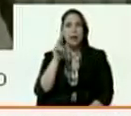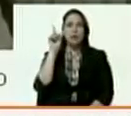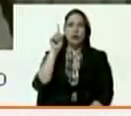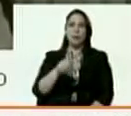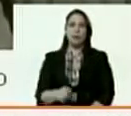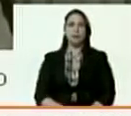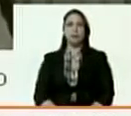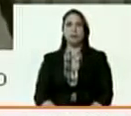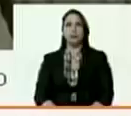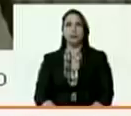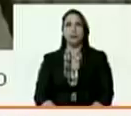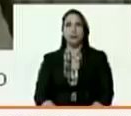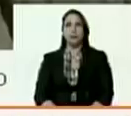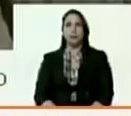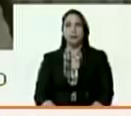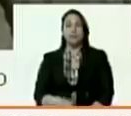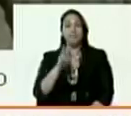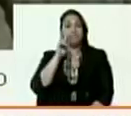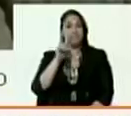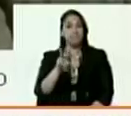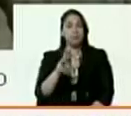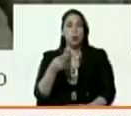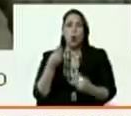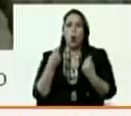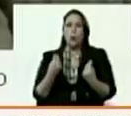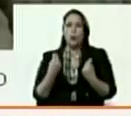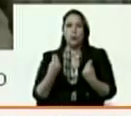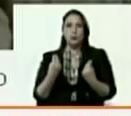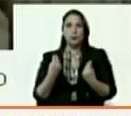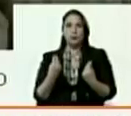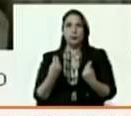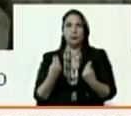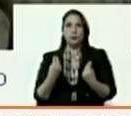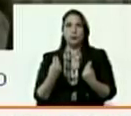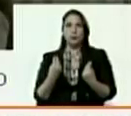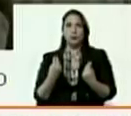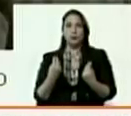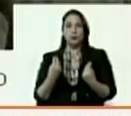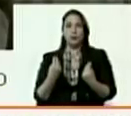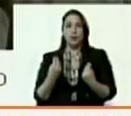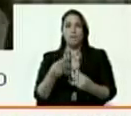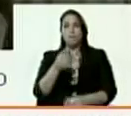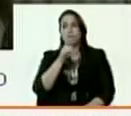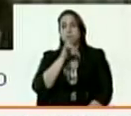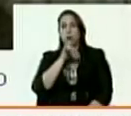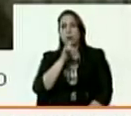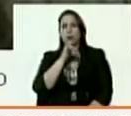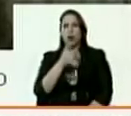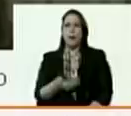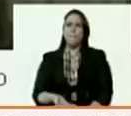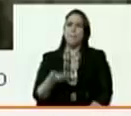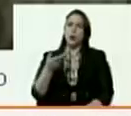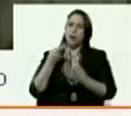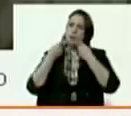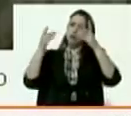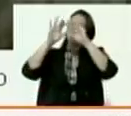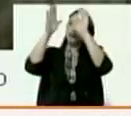también con alegría. Veíamos cómo se daba una noticia al mundo